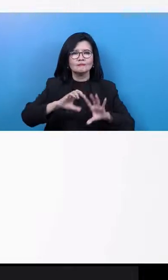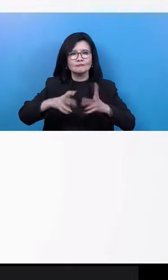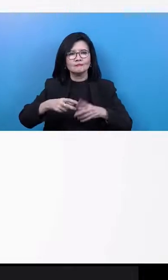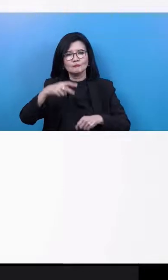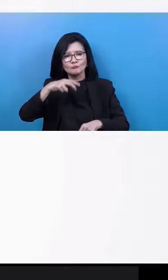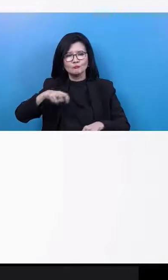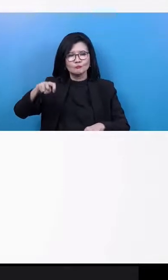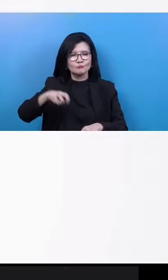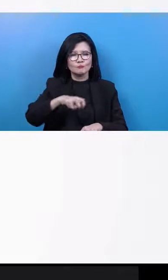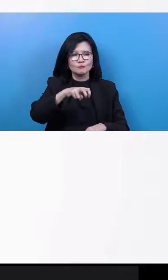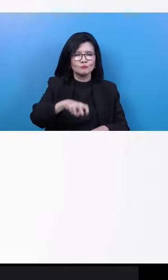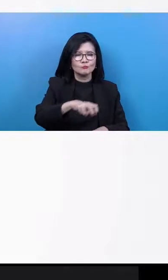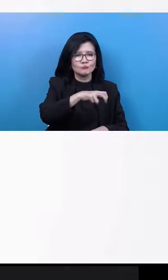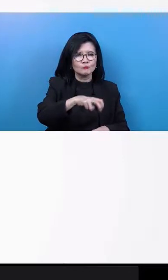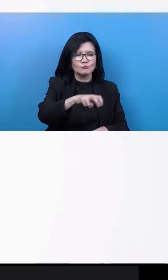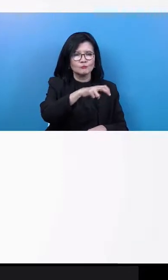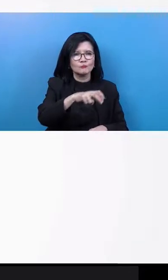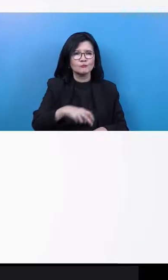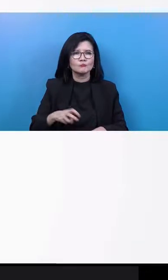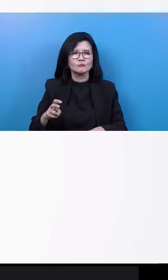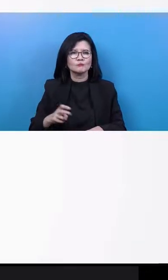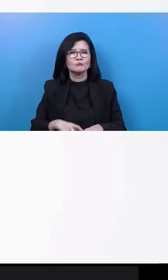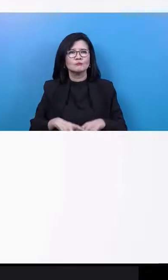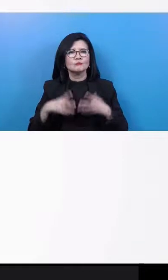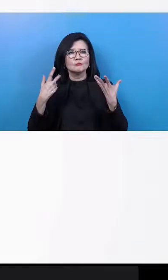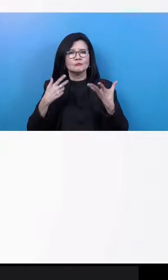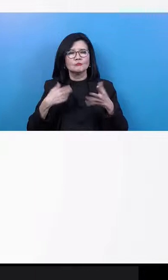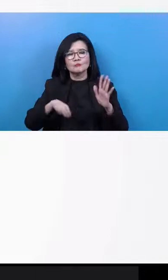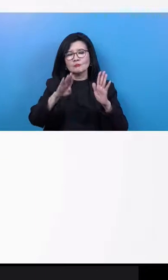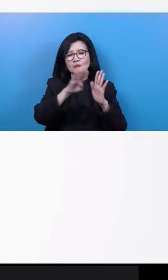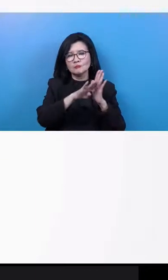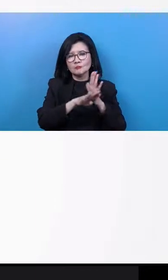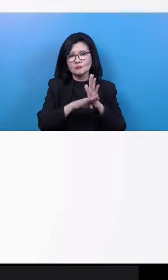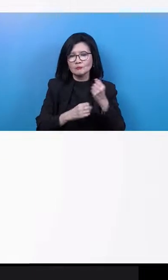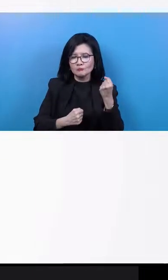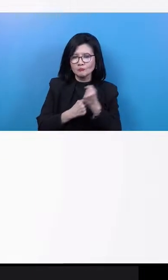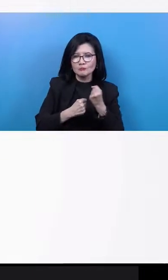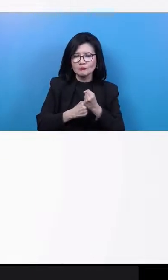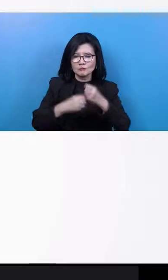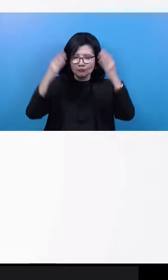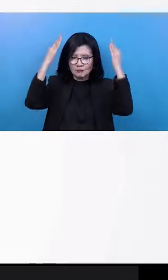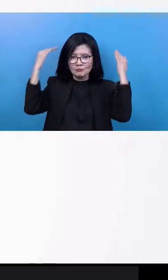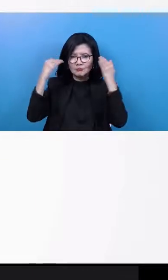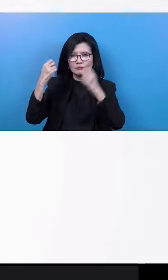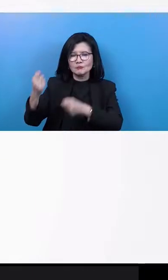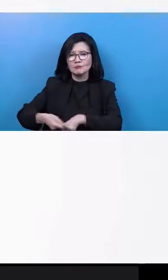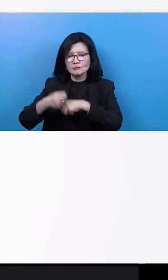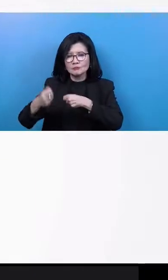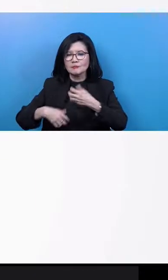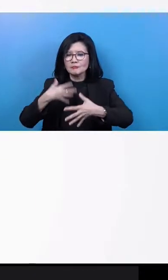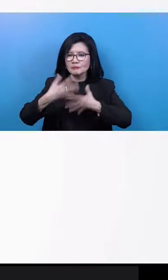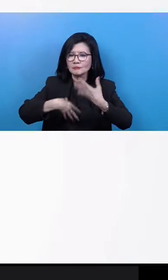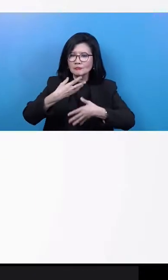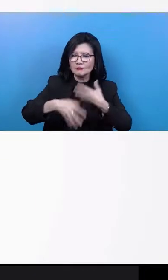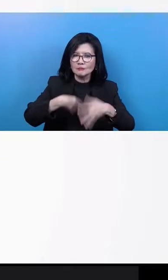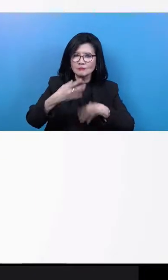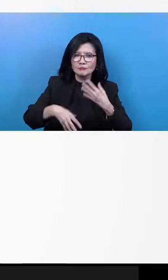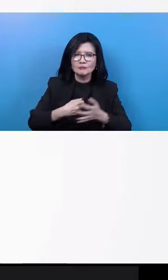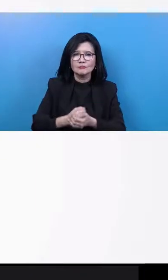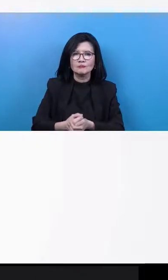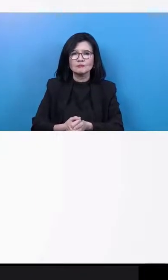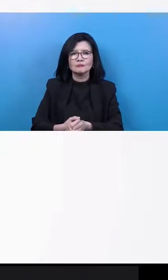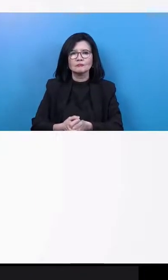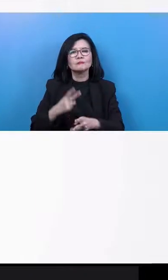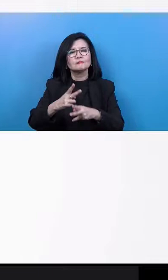sector agrícola, a través de créditos, a través de facilidades que se le fueron dando a estos sectores y que mostraron